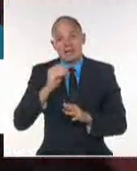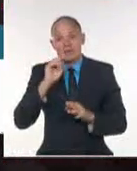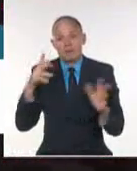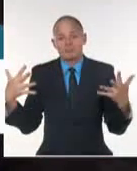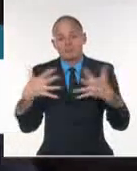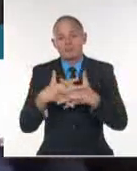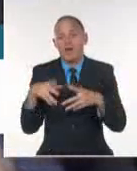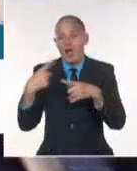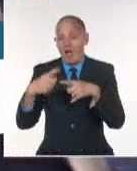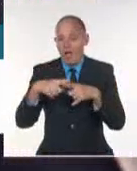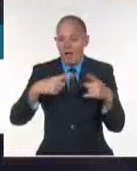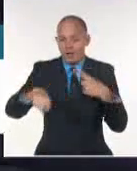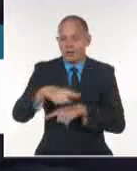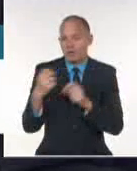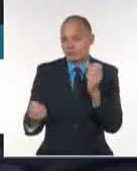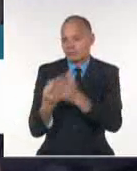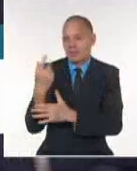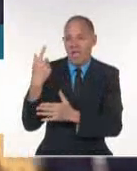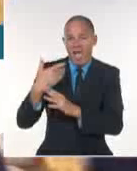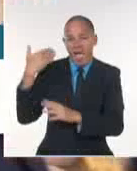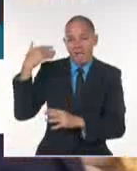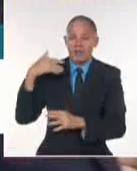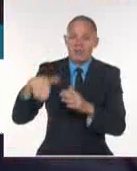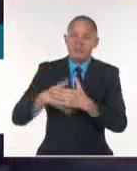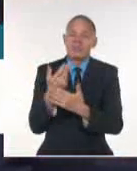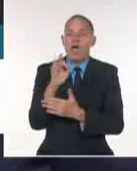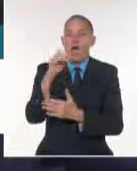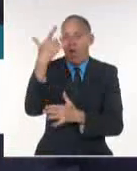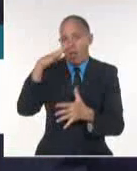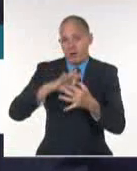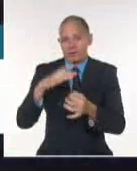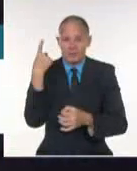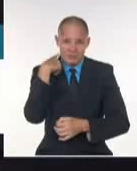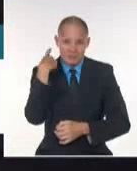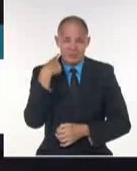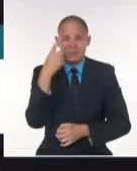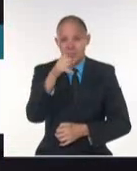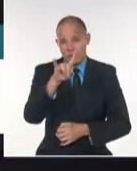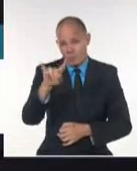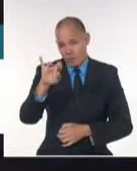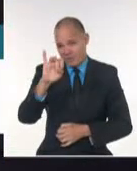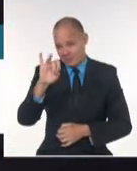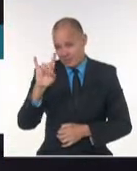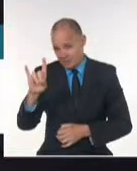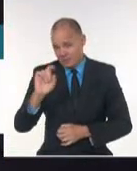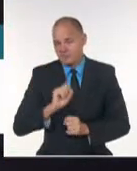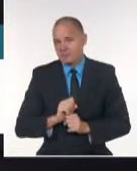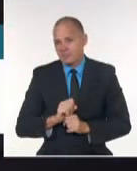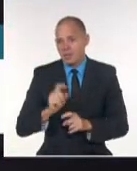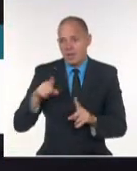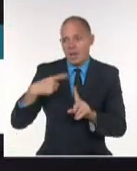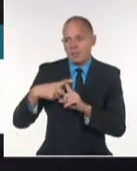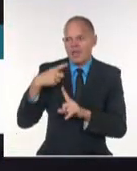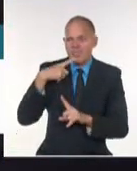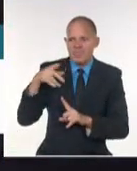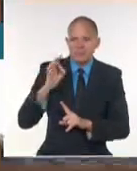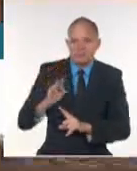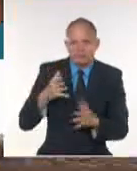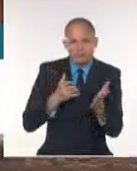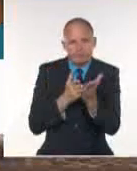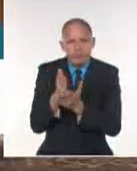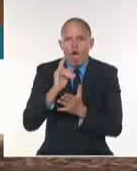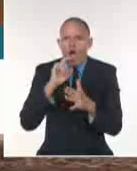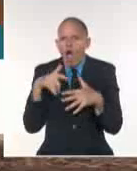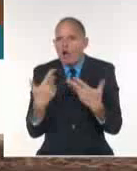bilaterales desde su restablecimiento el 8 de agosto de 1979 y significó las potencialidades para ampliar la cooperación